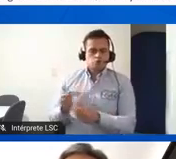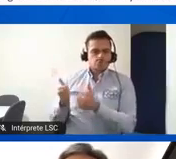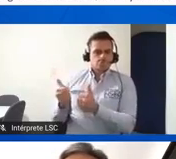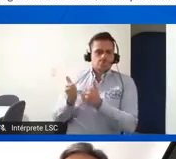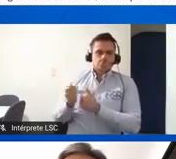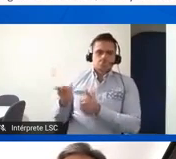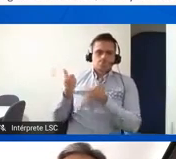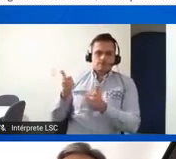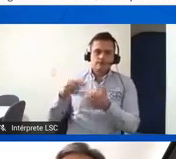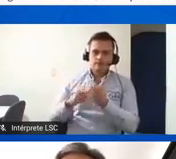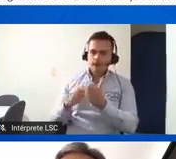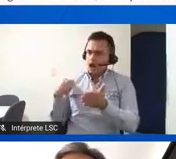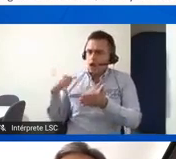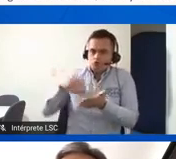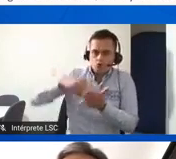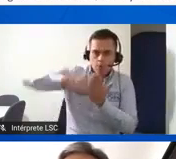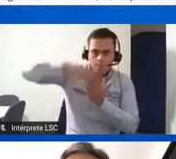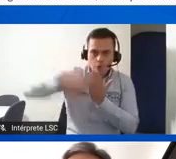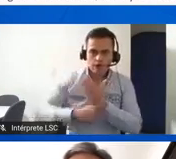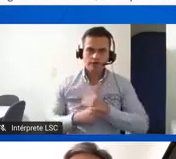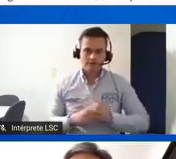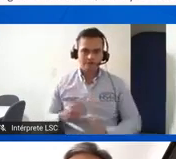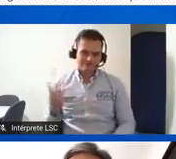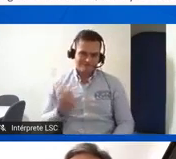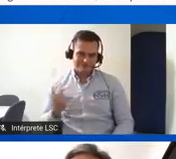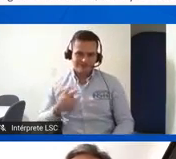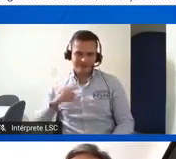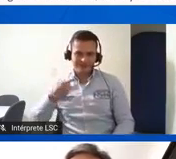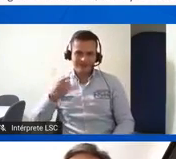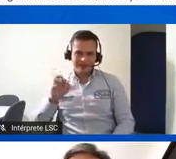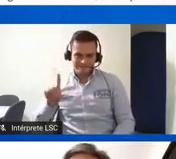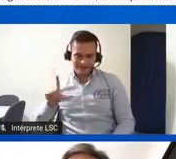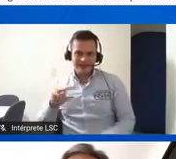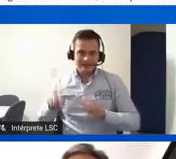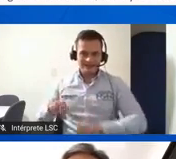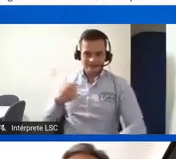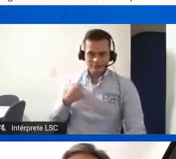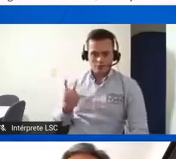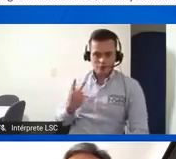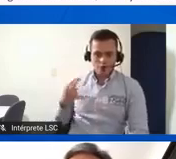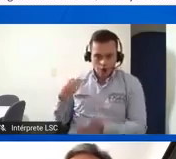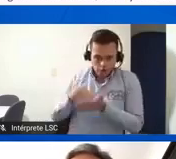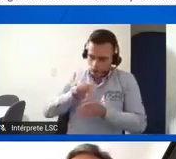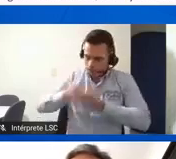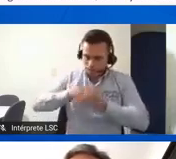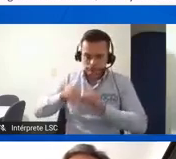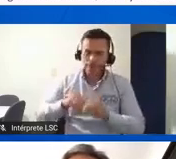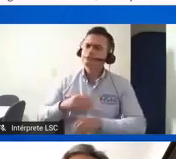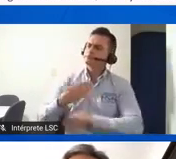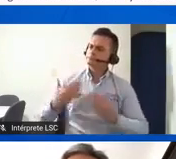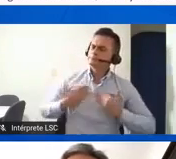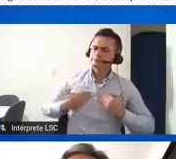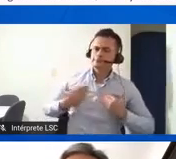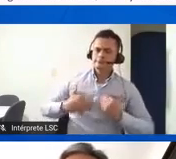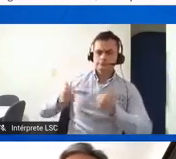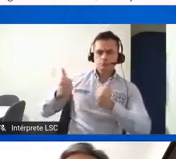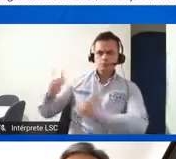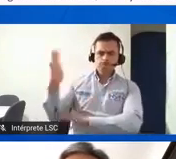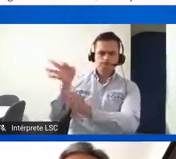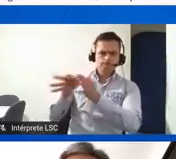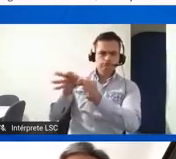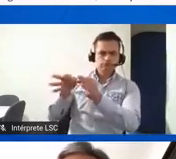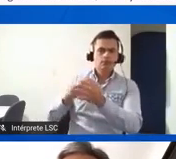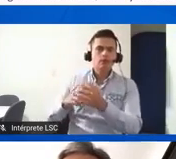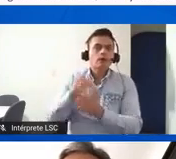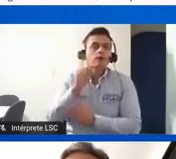Los autores del proyecto, que somos el senador Gabriel Velasco y yo, quedamos muy contentos porque además ellos no fueron